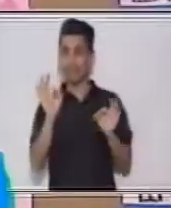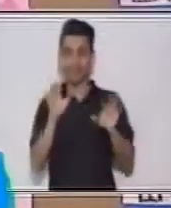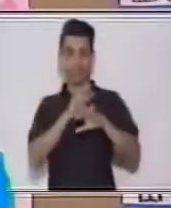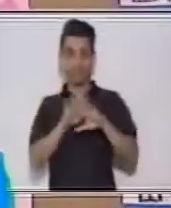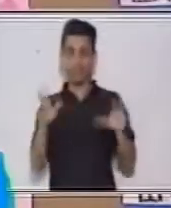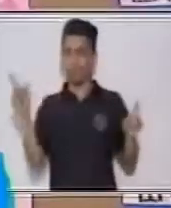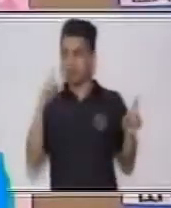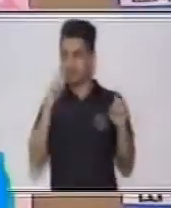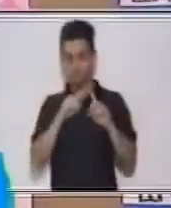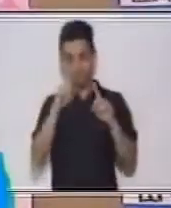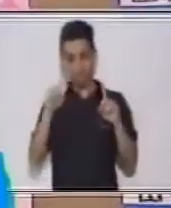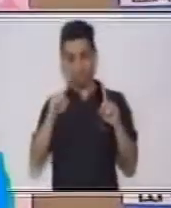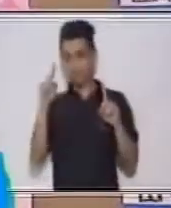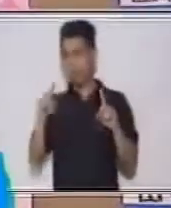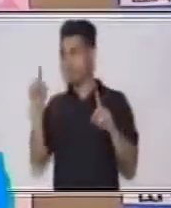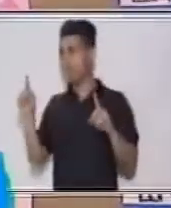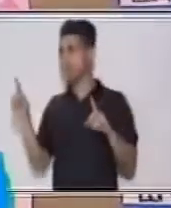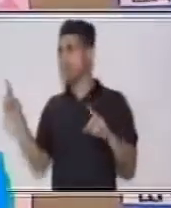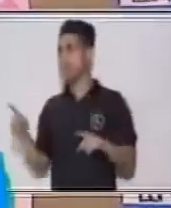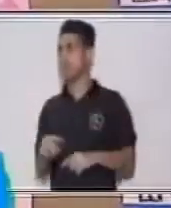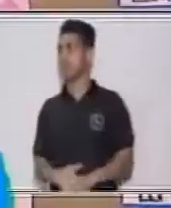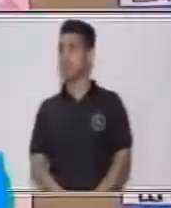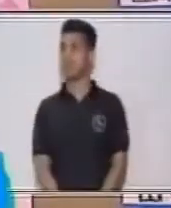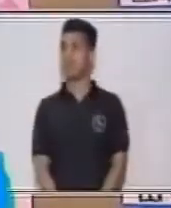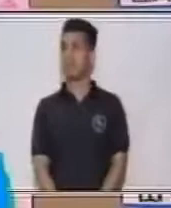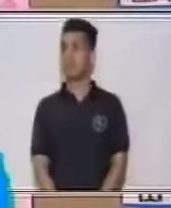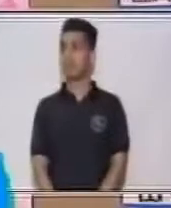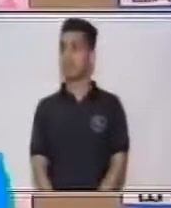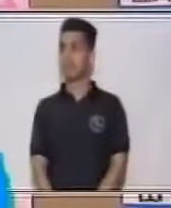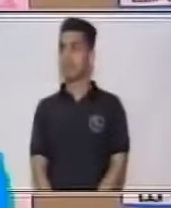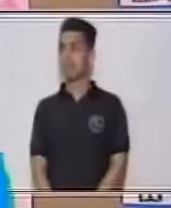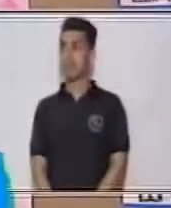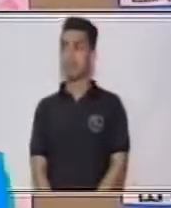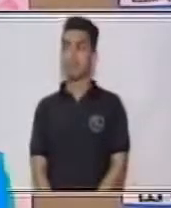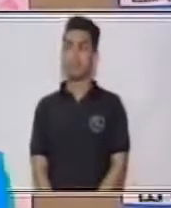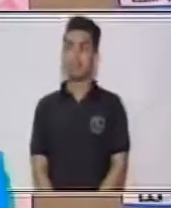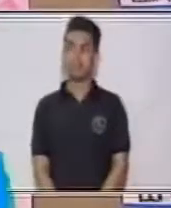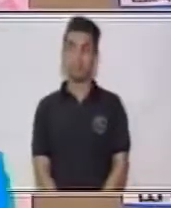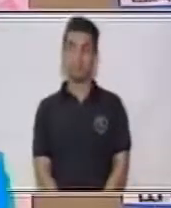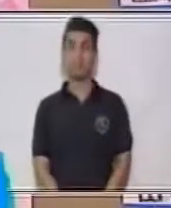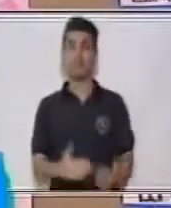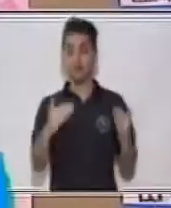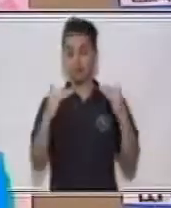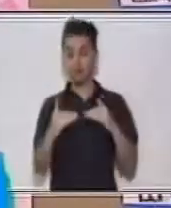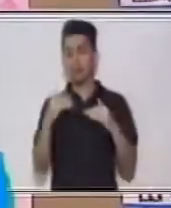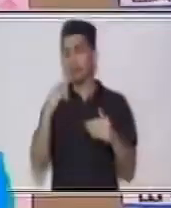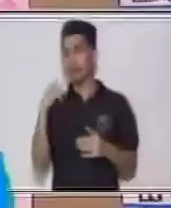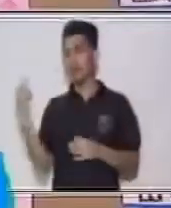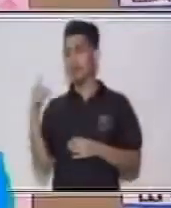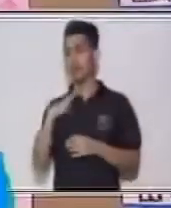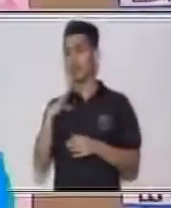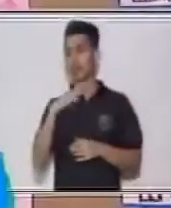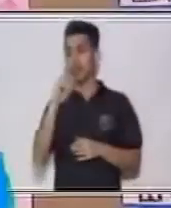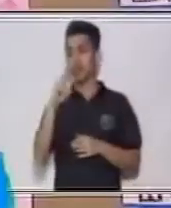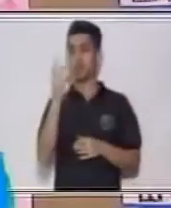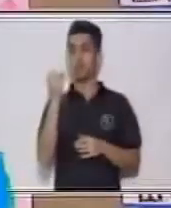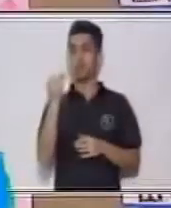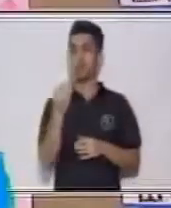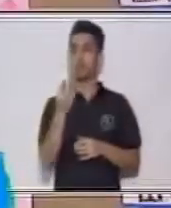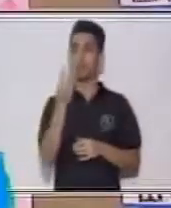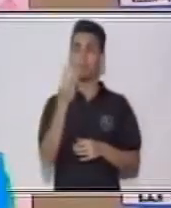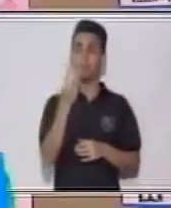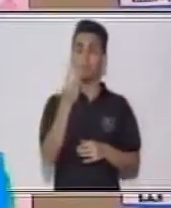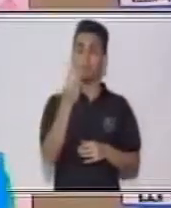este patrón vamos con el siguiente aquí sólo hay dos números 20 y 30